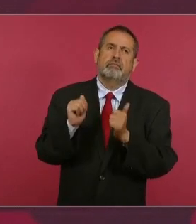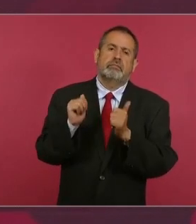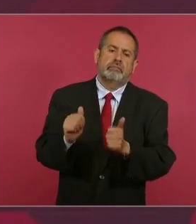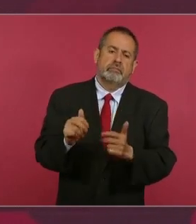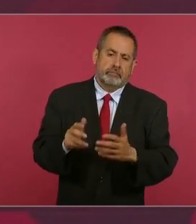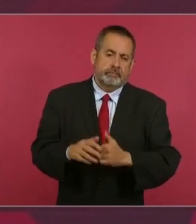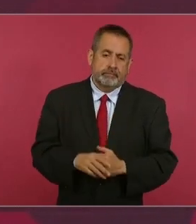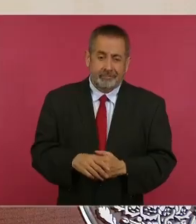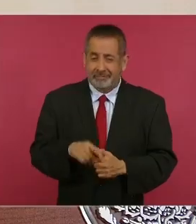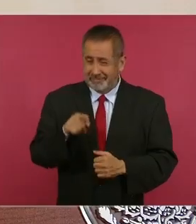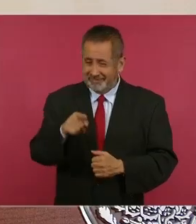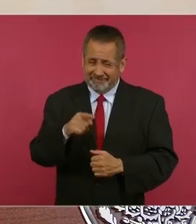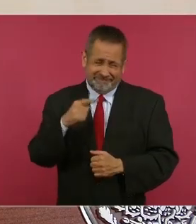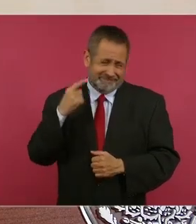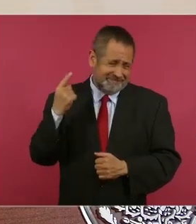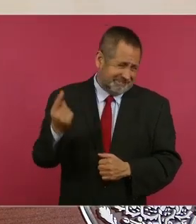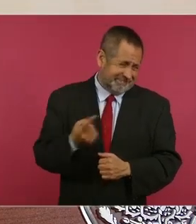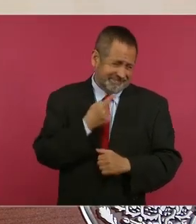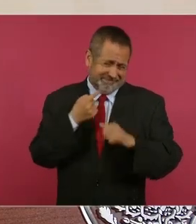Ante un